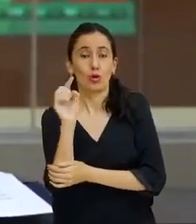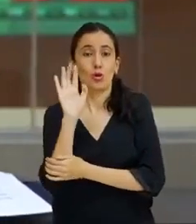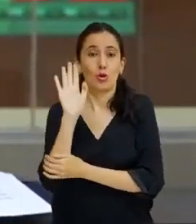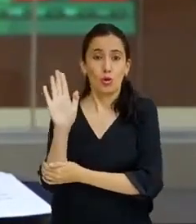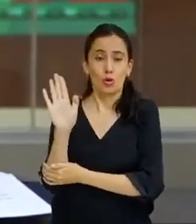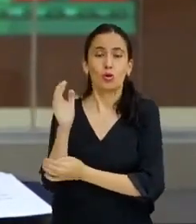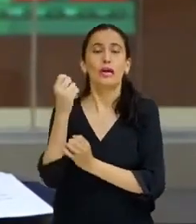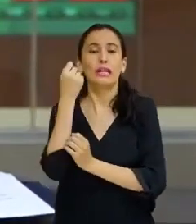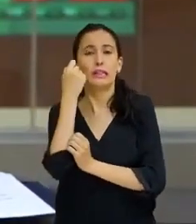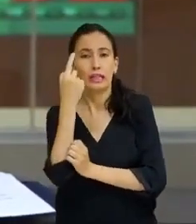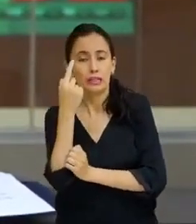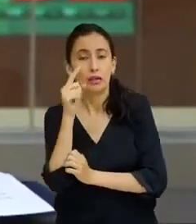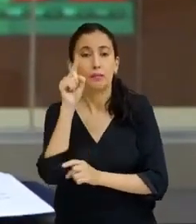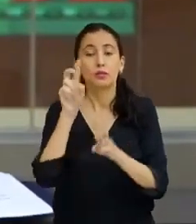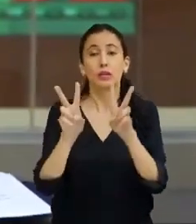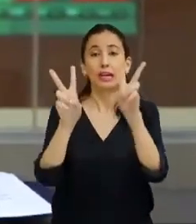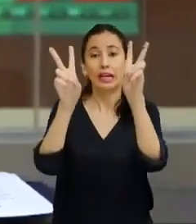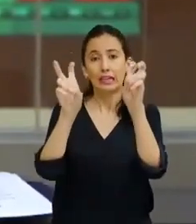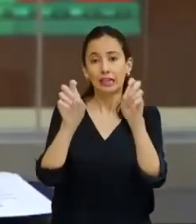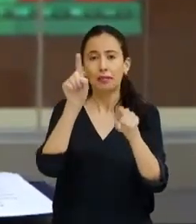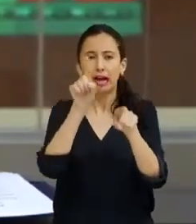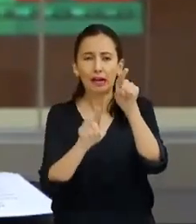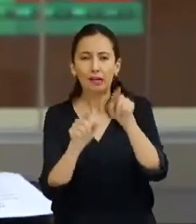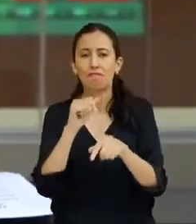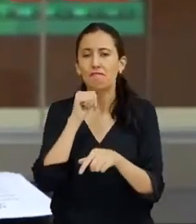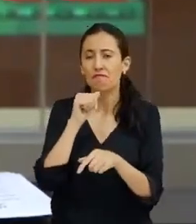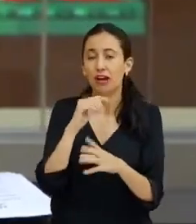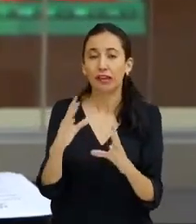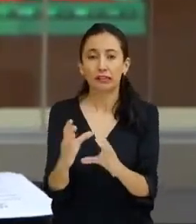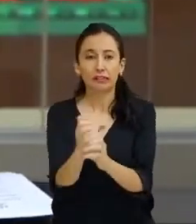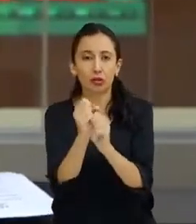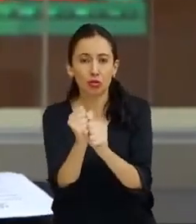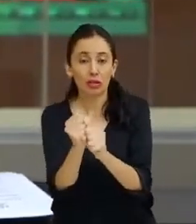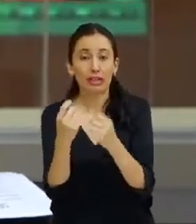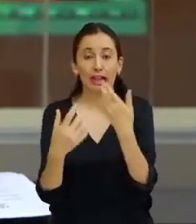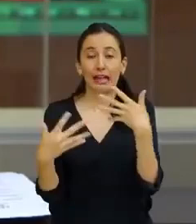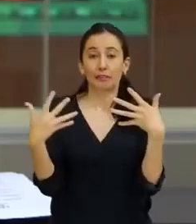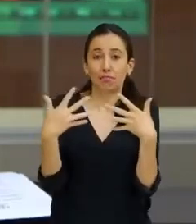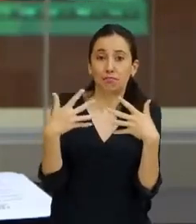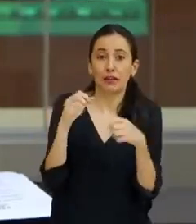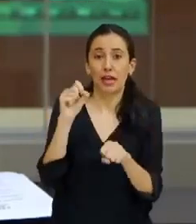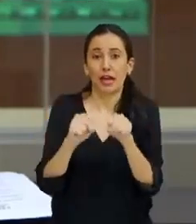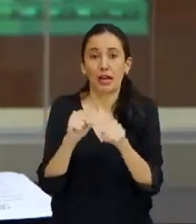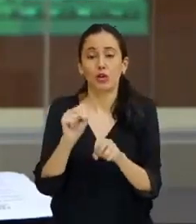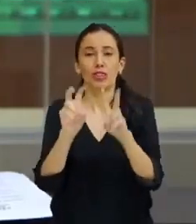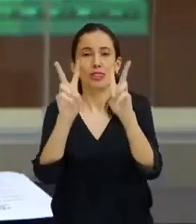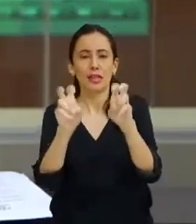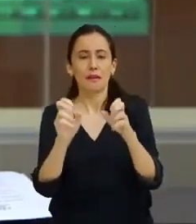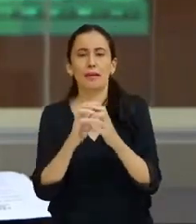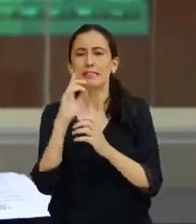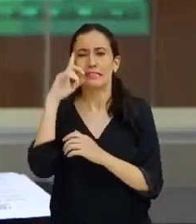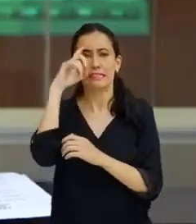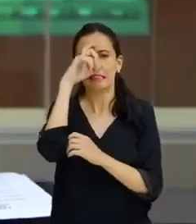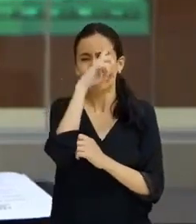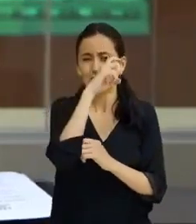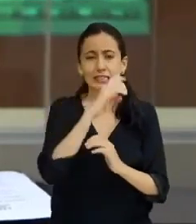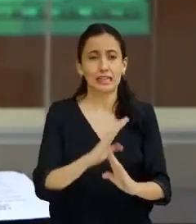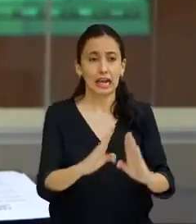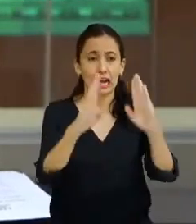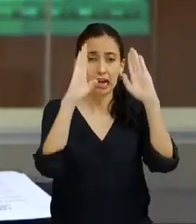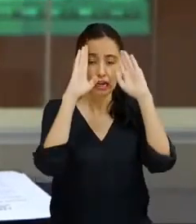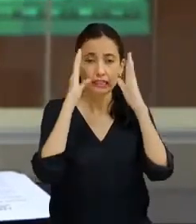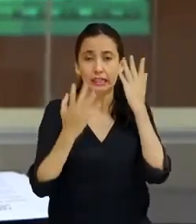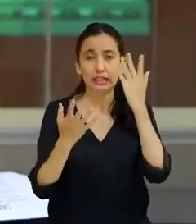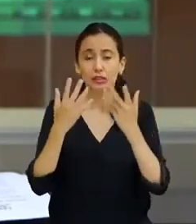comprendemos que el tema de la inseguridad del país no es un asunto fácil ni que deba ser tomado